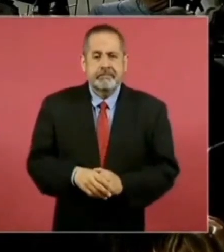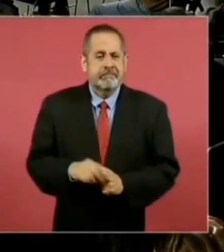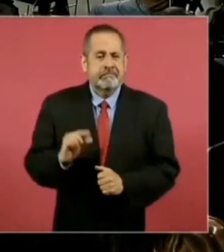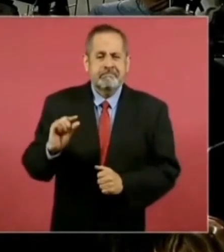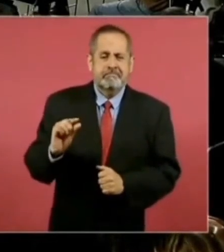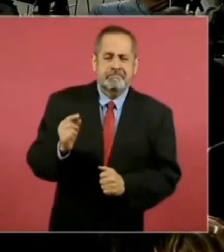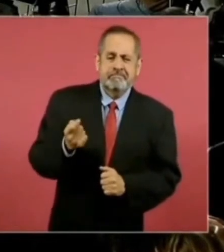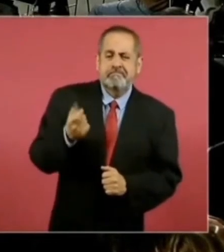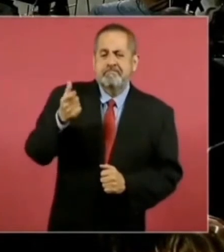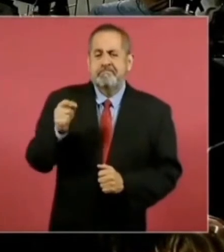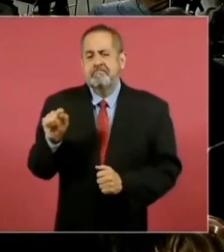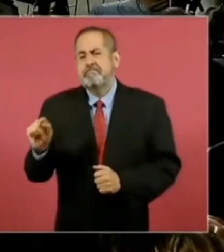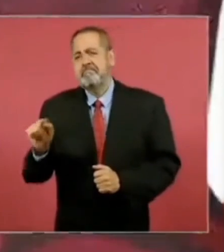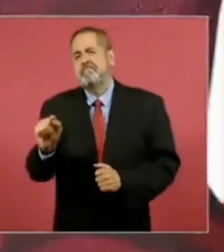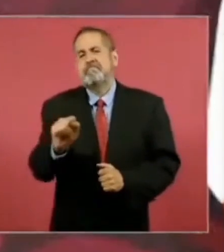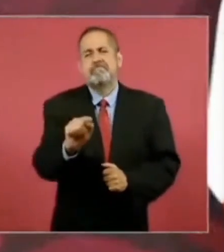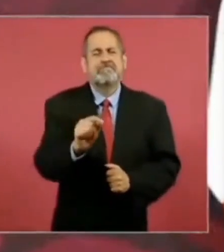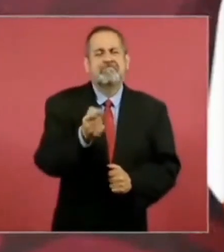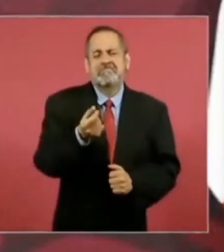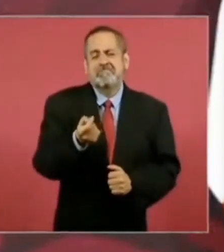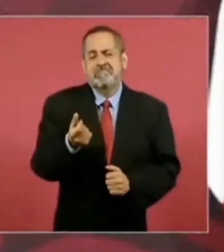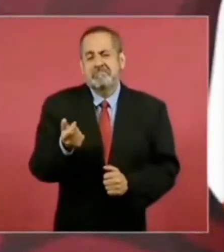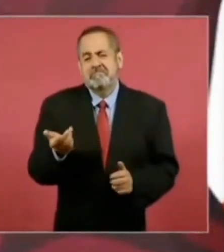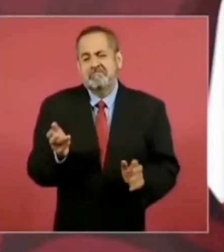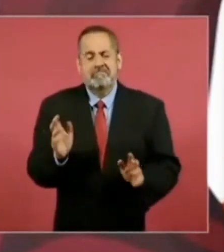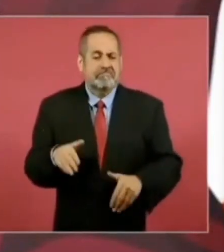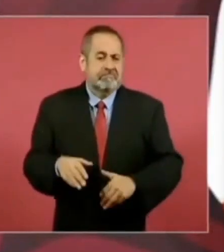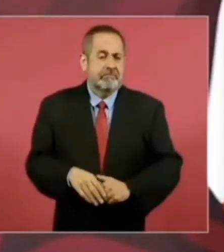mínimo, nada.